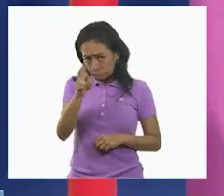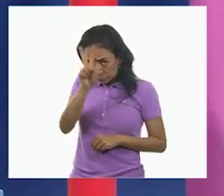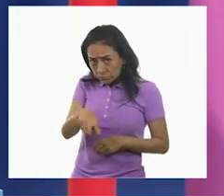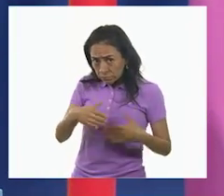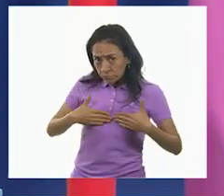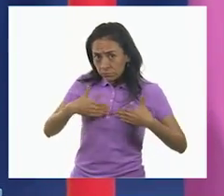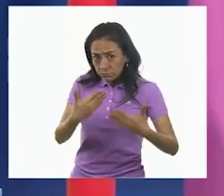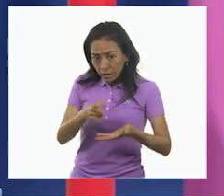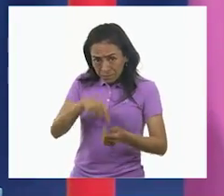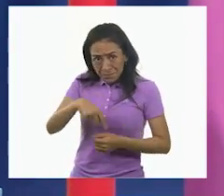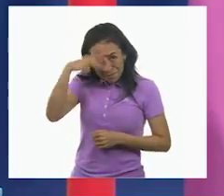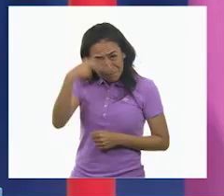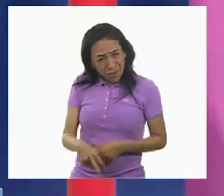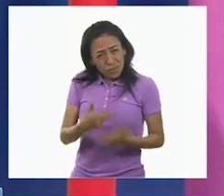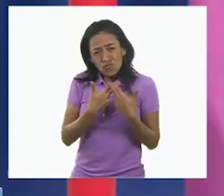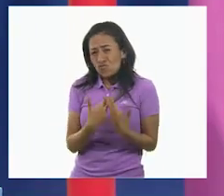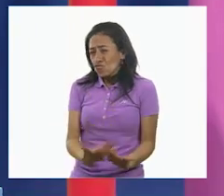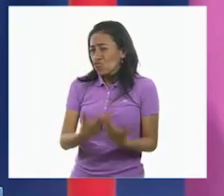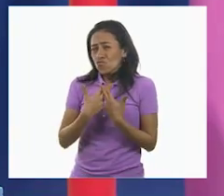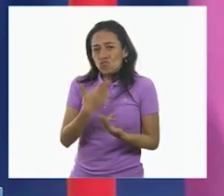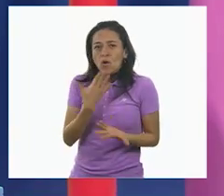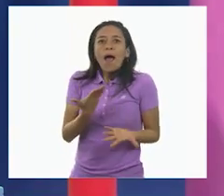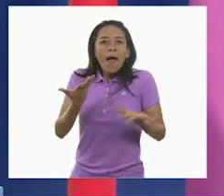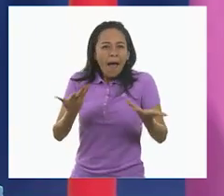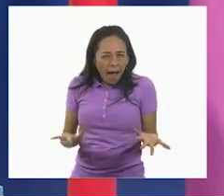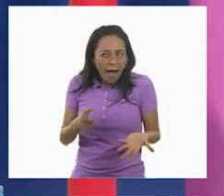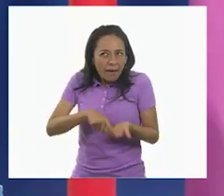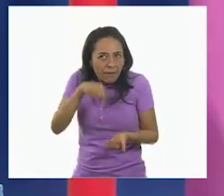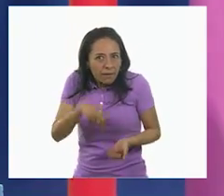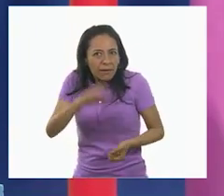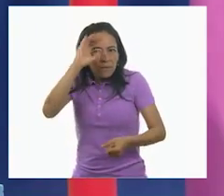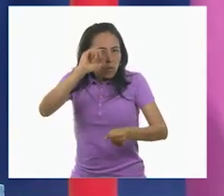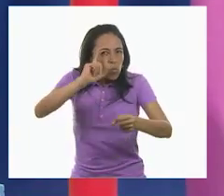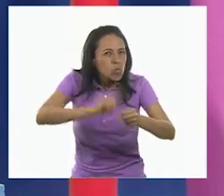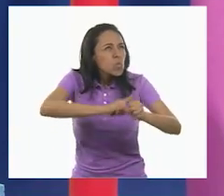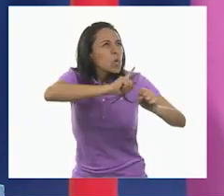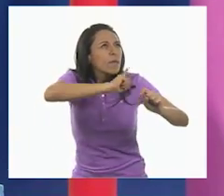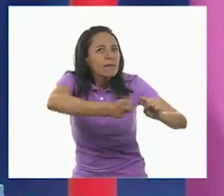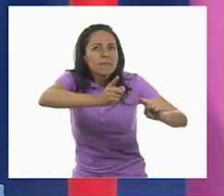una casualidad que nuestro país tenga tanta cultura, tantas